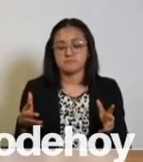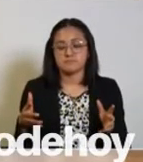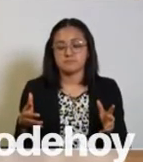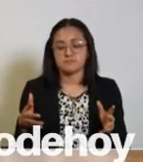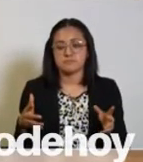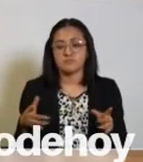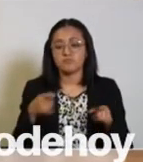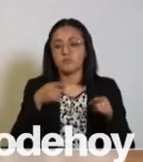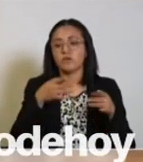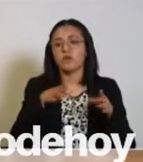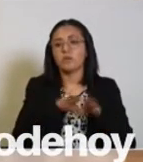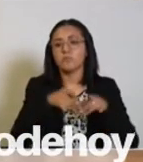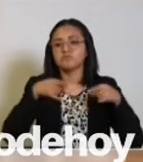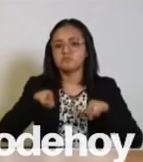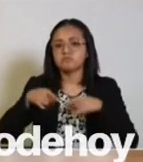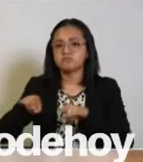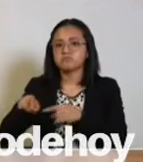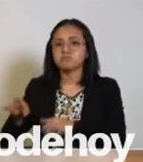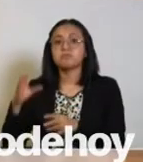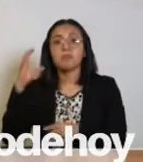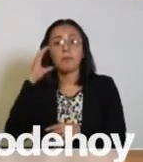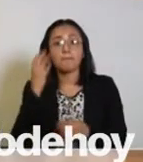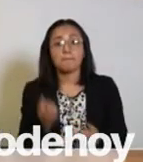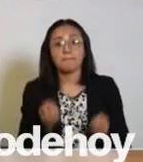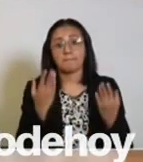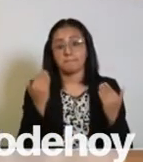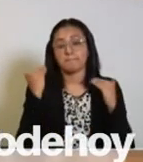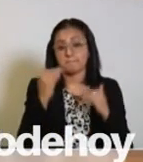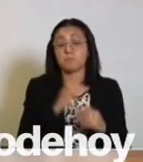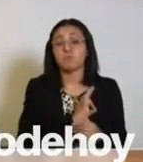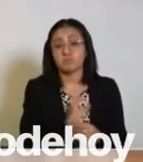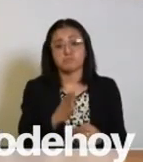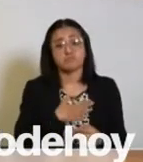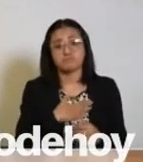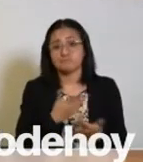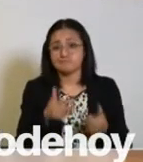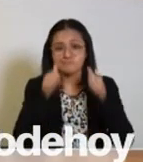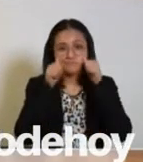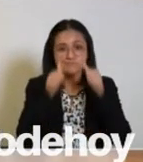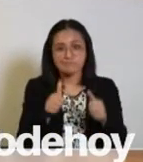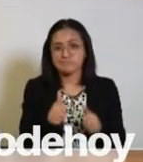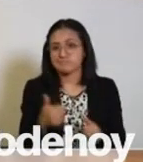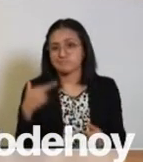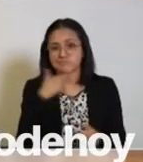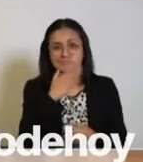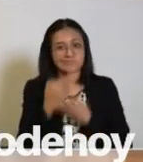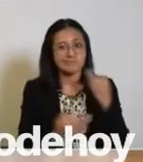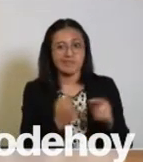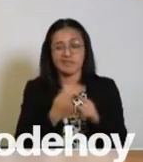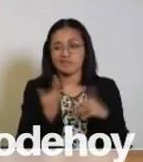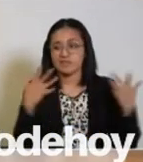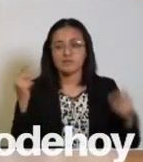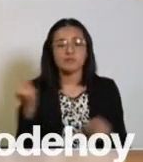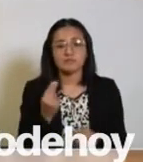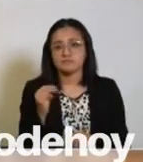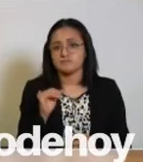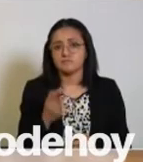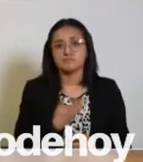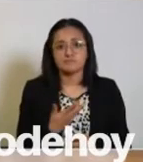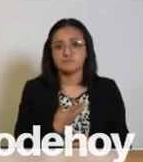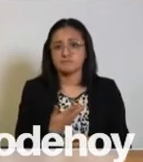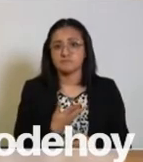el número de camas o capacidad instalada y poder atender a todo quien lo necesite